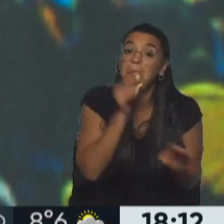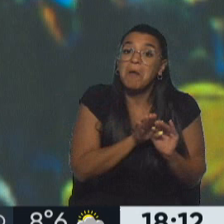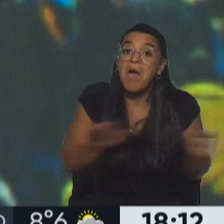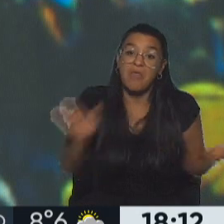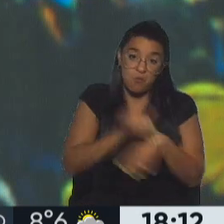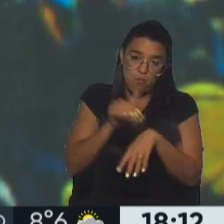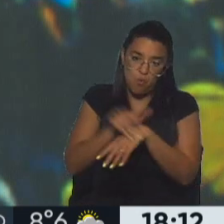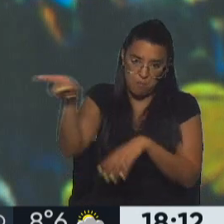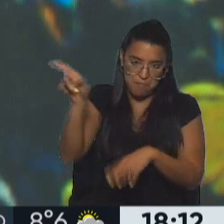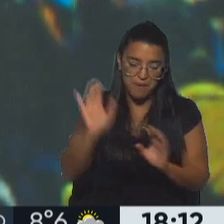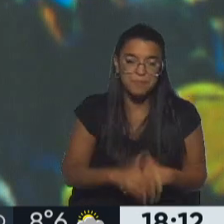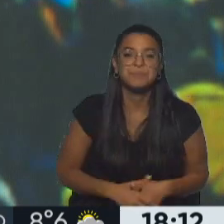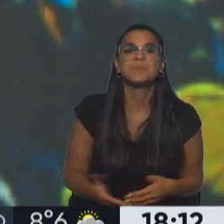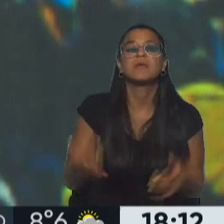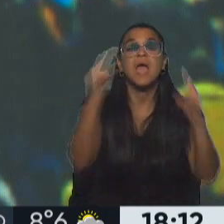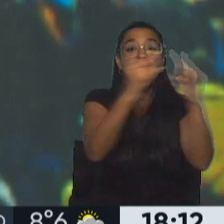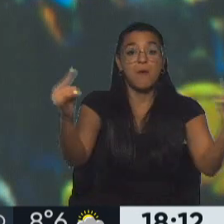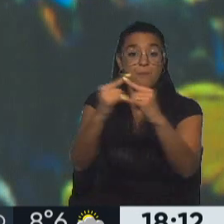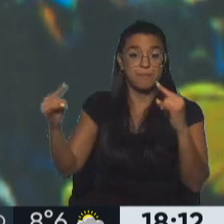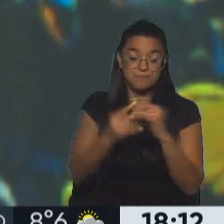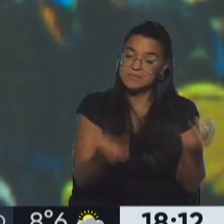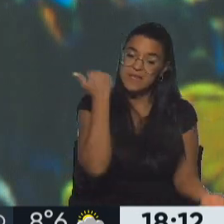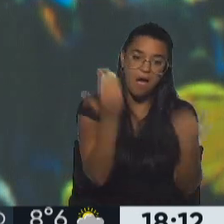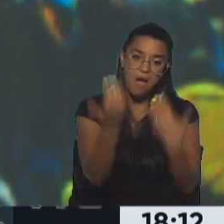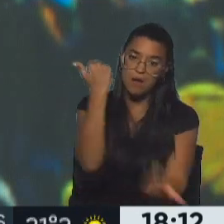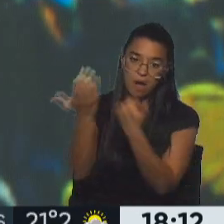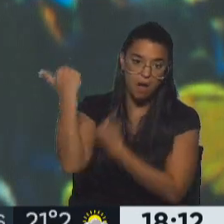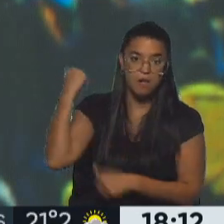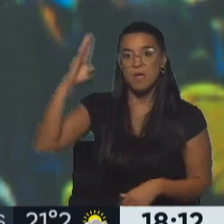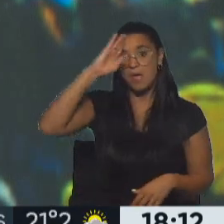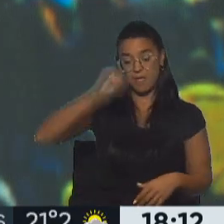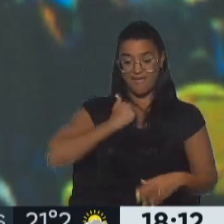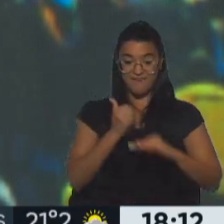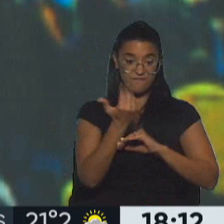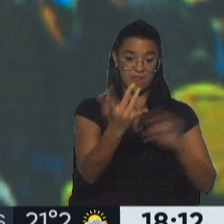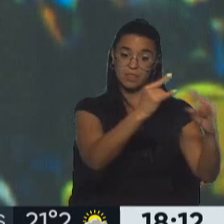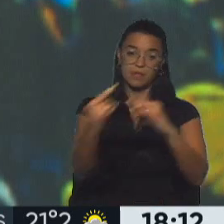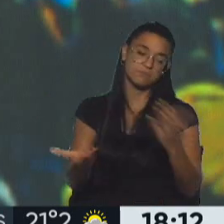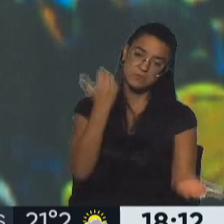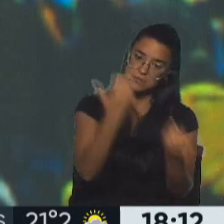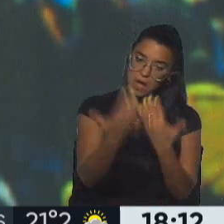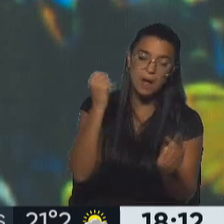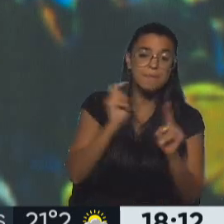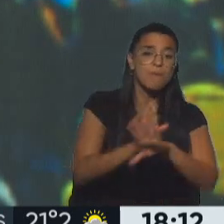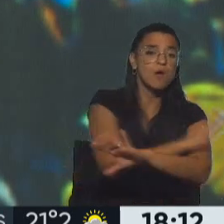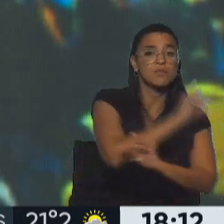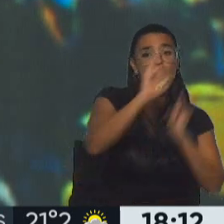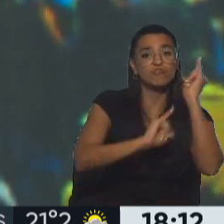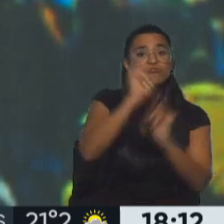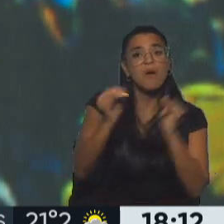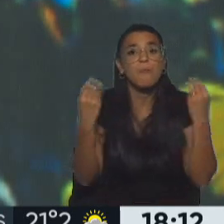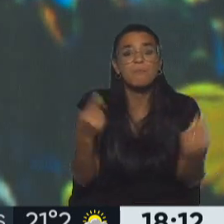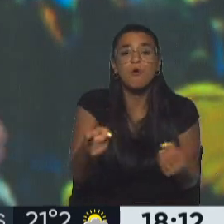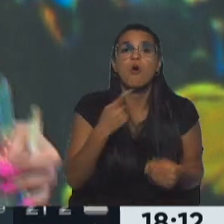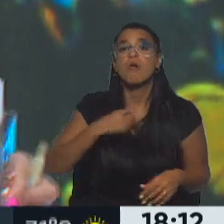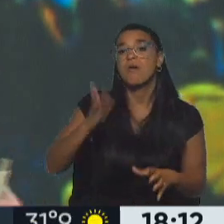del Distrito Federal evacuación de los campamentos devocionalistas en cuarteles del ejército lo que contabas recién Diana que tiene que ver básicamente